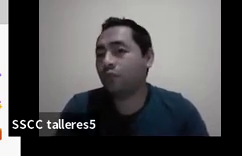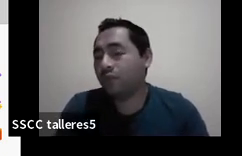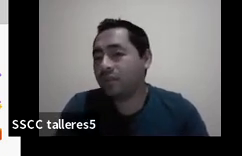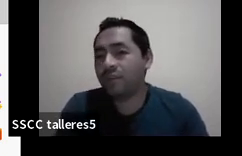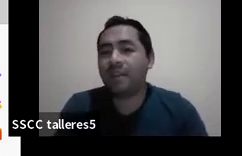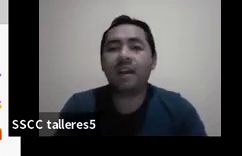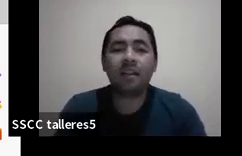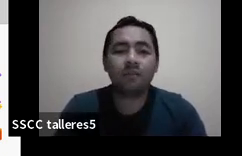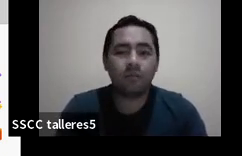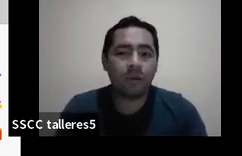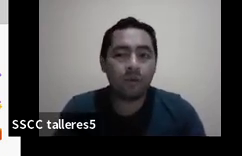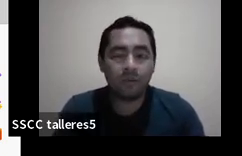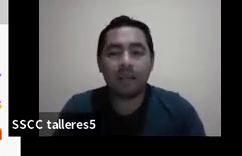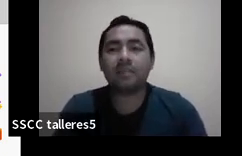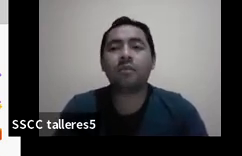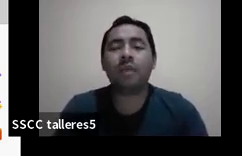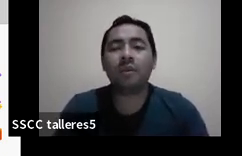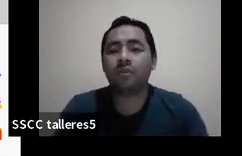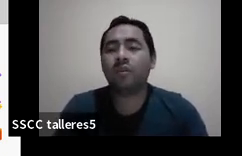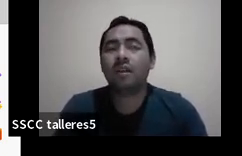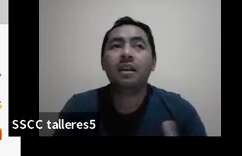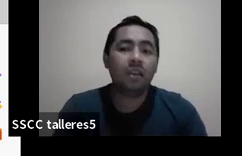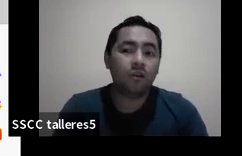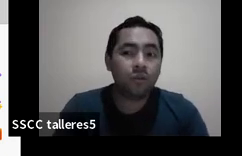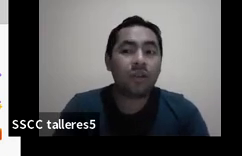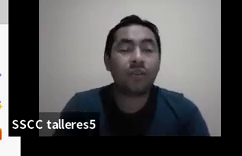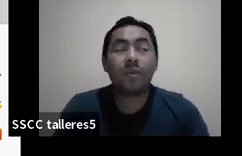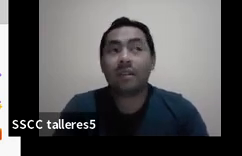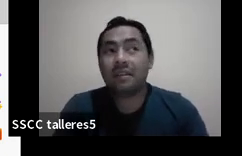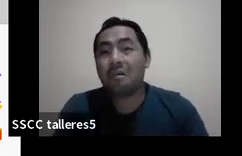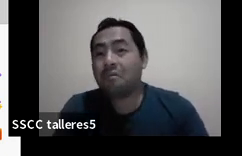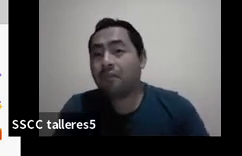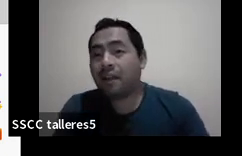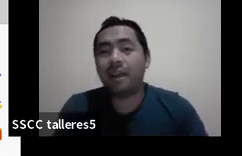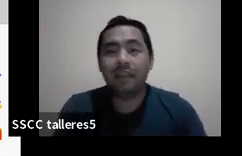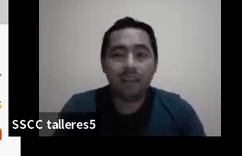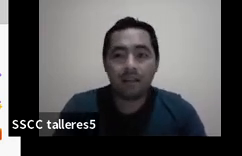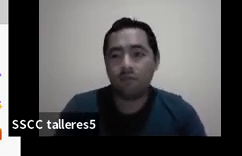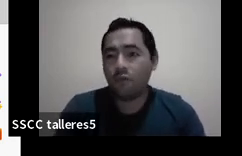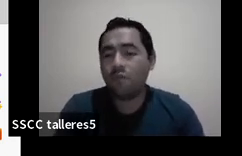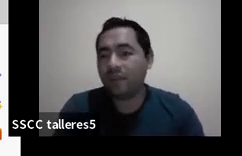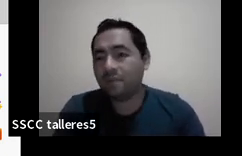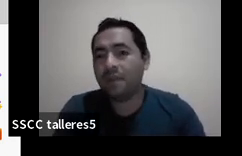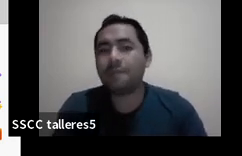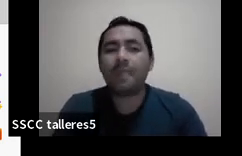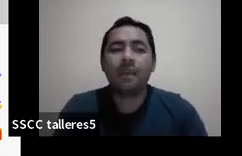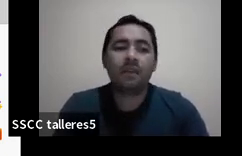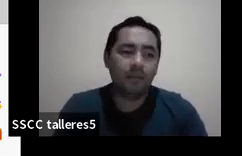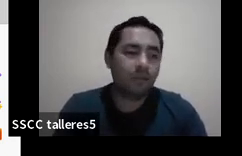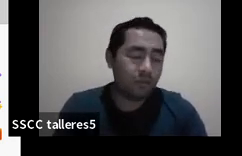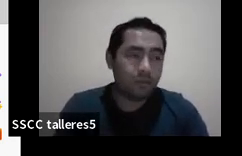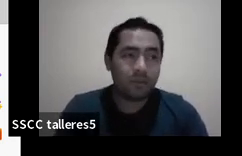esto, o tuvo esta enfermedad, o recuerdo que esto le pasó. En otros casos puede ser alguna caída, algún golpe